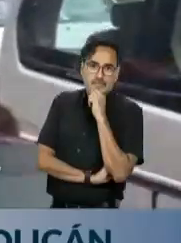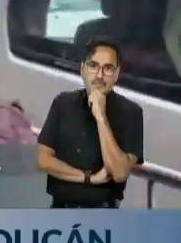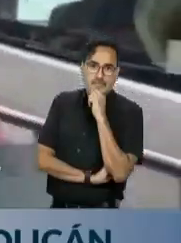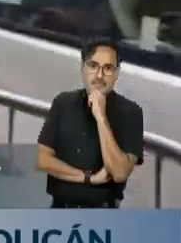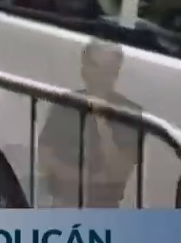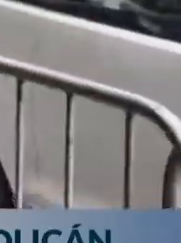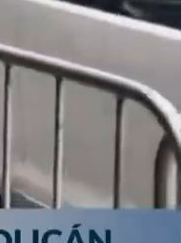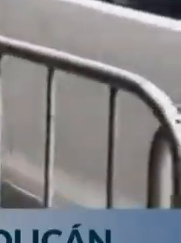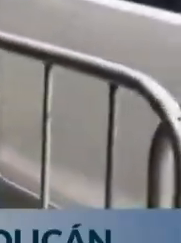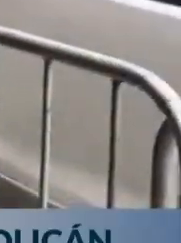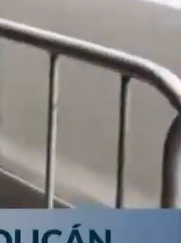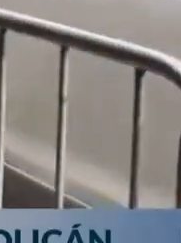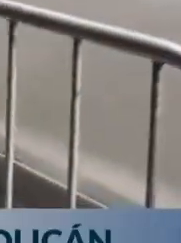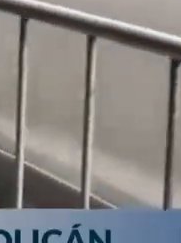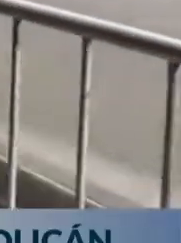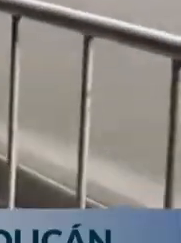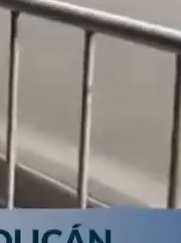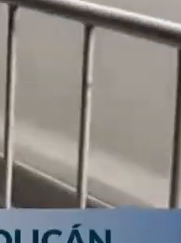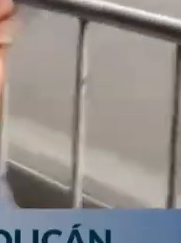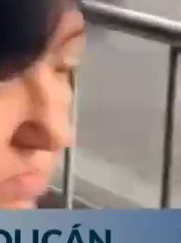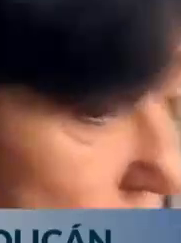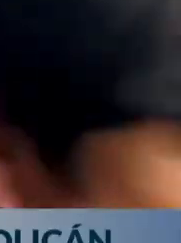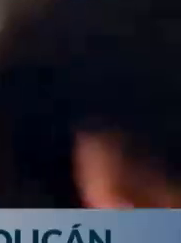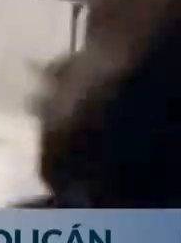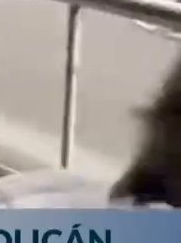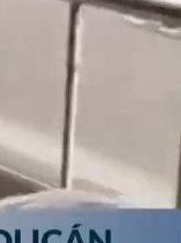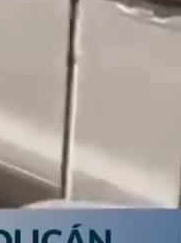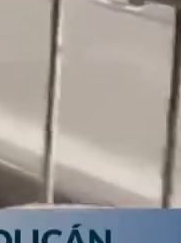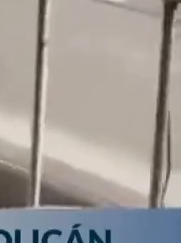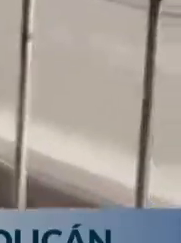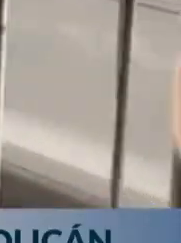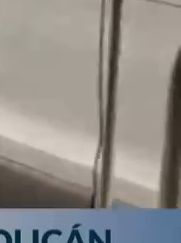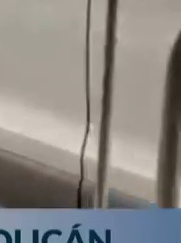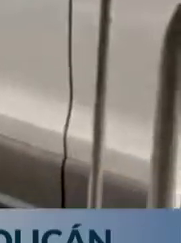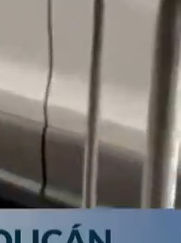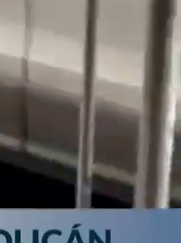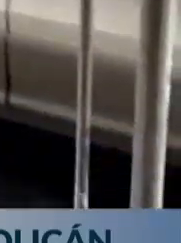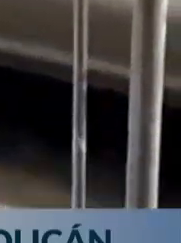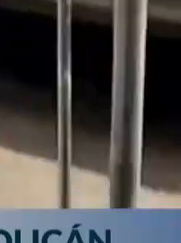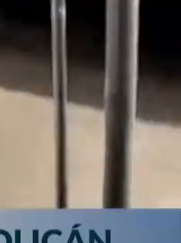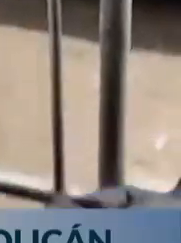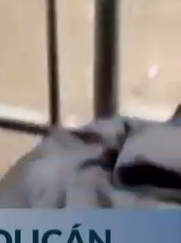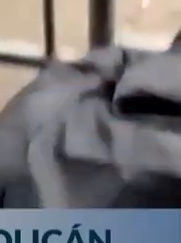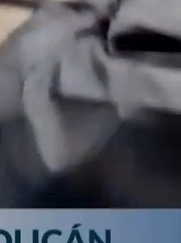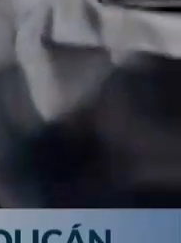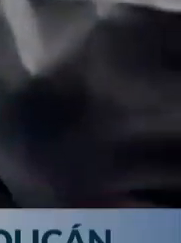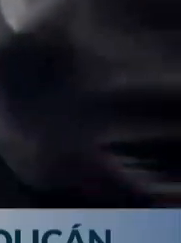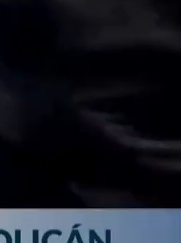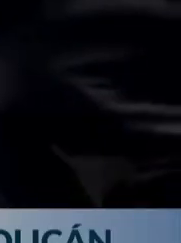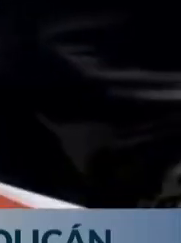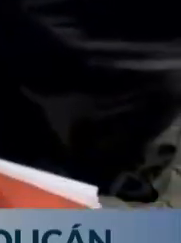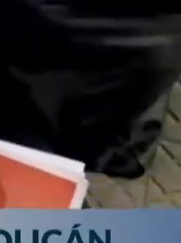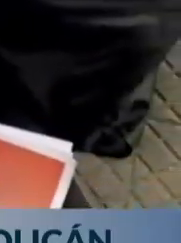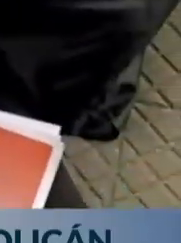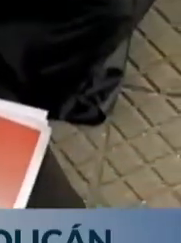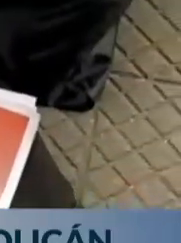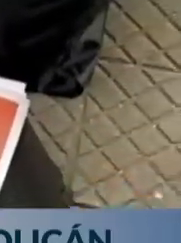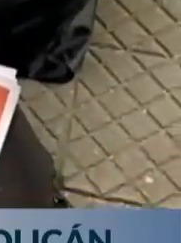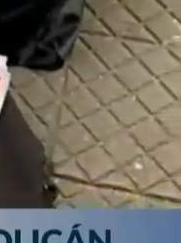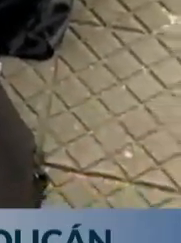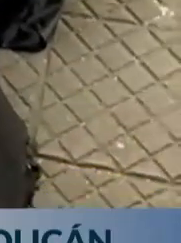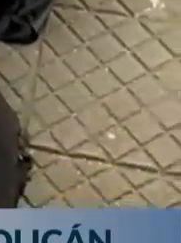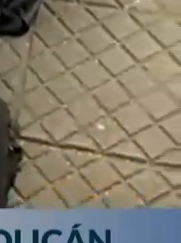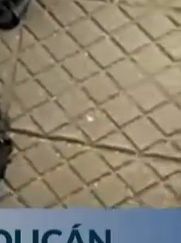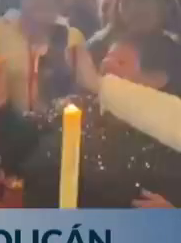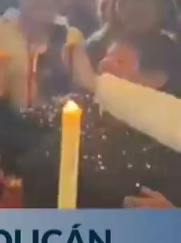Supuesto que sí, la nueva ola le va a hacer un homenaje, le va a hacer un tributo. Todos